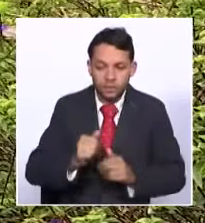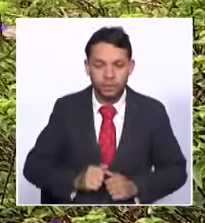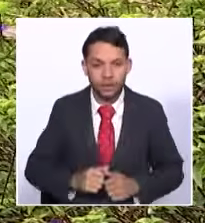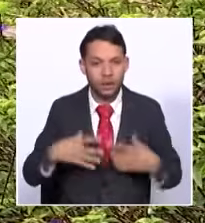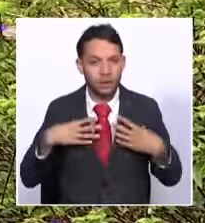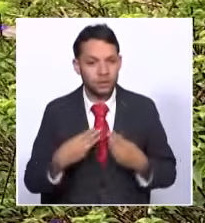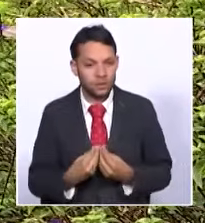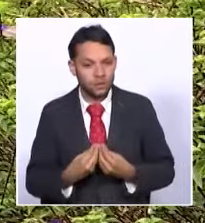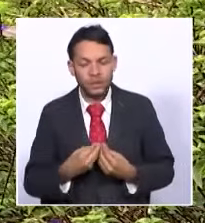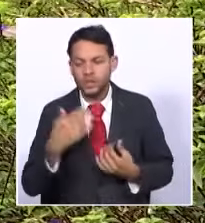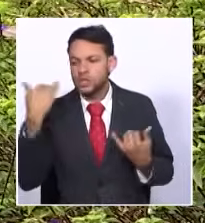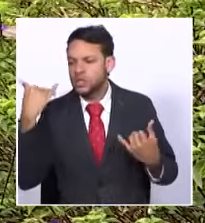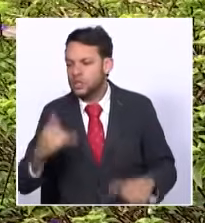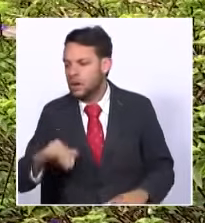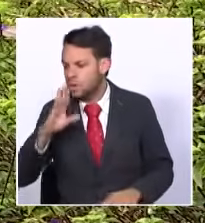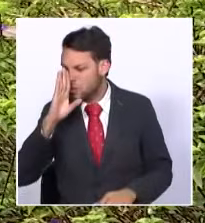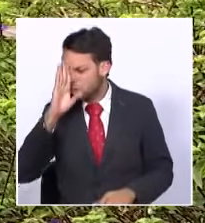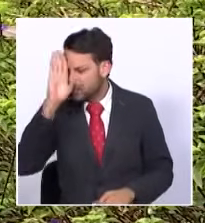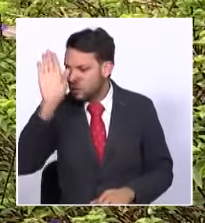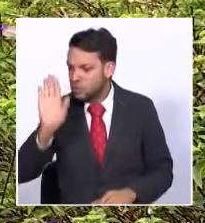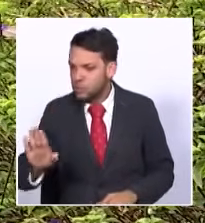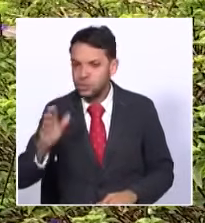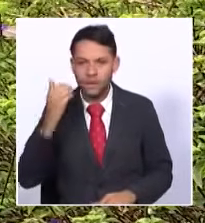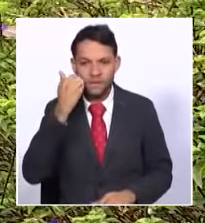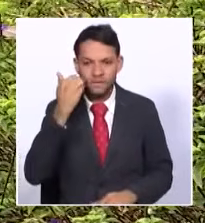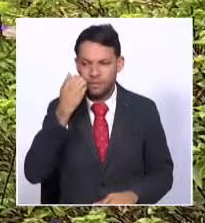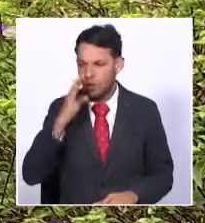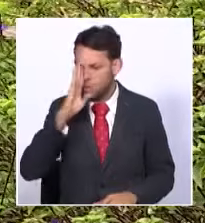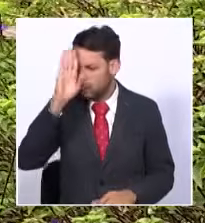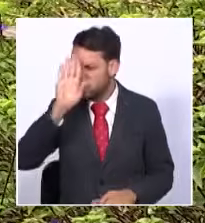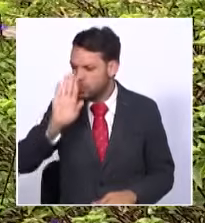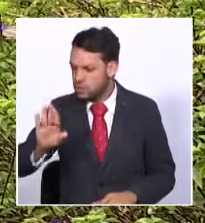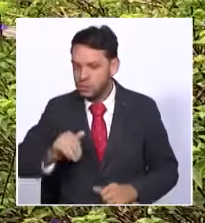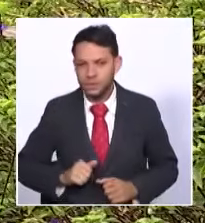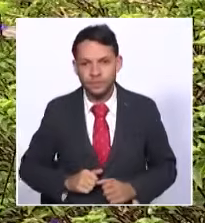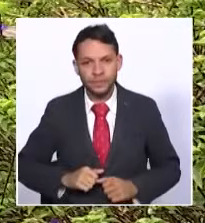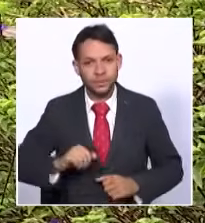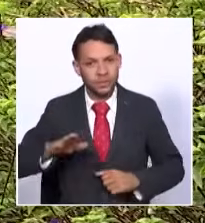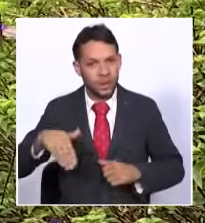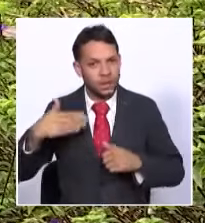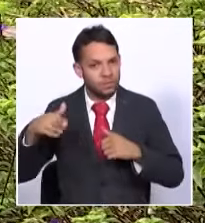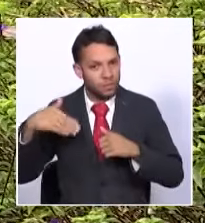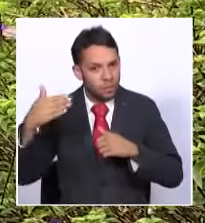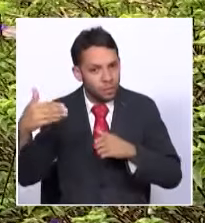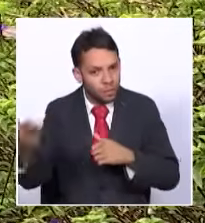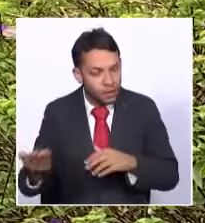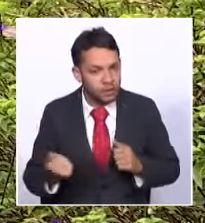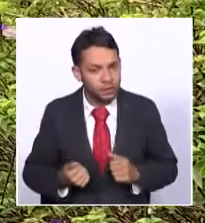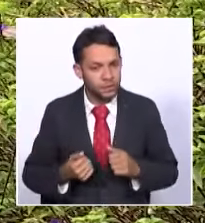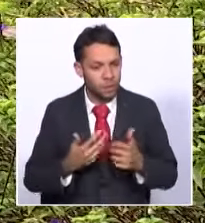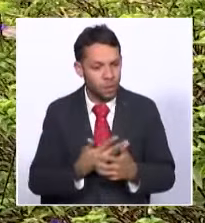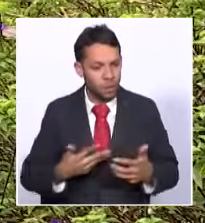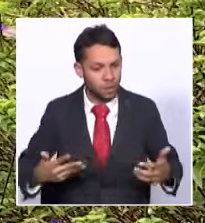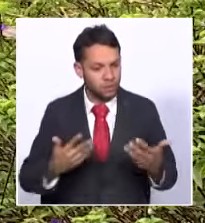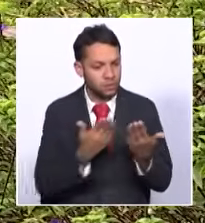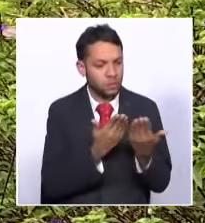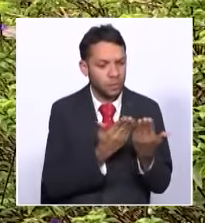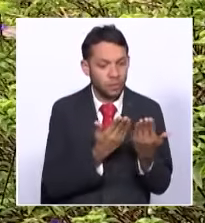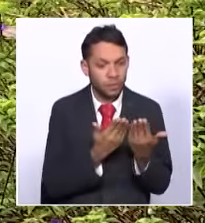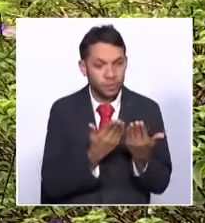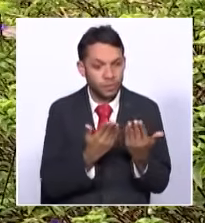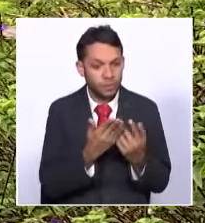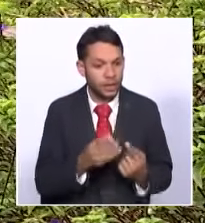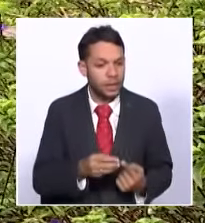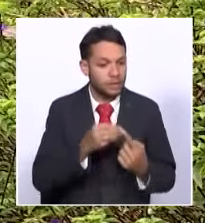acostúmbrese a la enfermedad que tiene. Y después de tanta academia, pues la única solución es que se tome